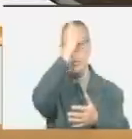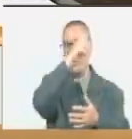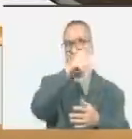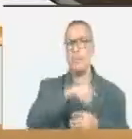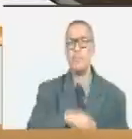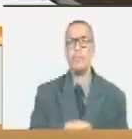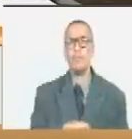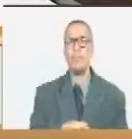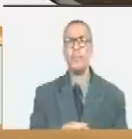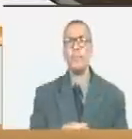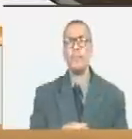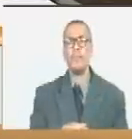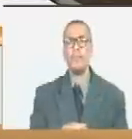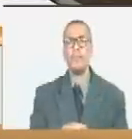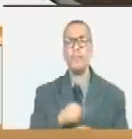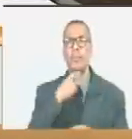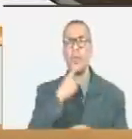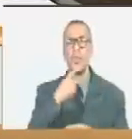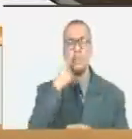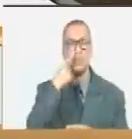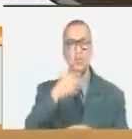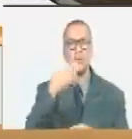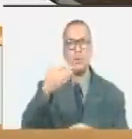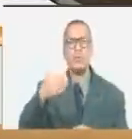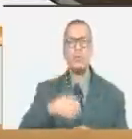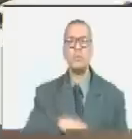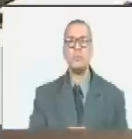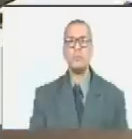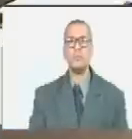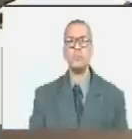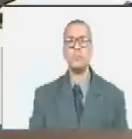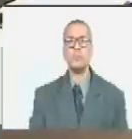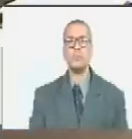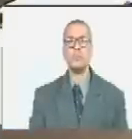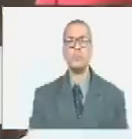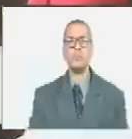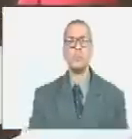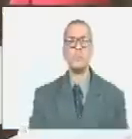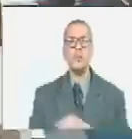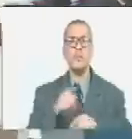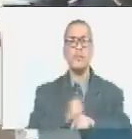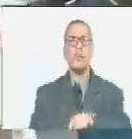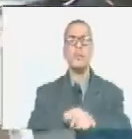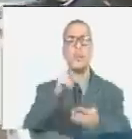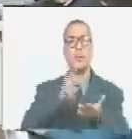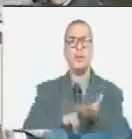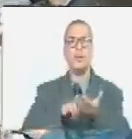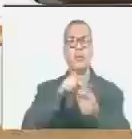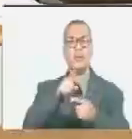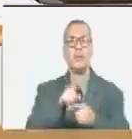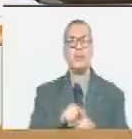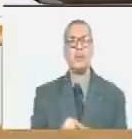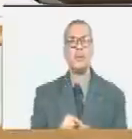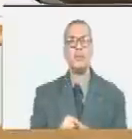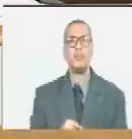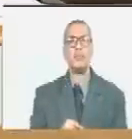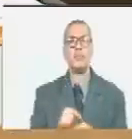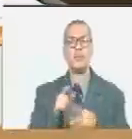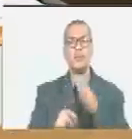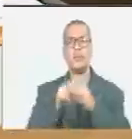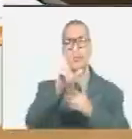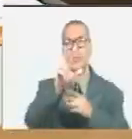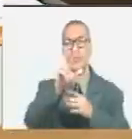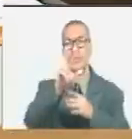Diosdado Cabello Rondón, sírvanse a manifestarlo con la señal de costumbre. Queda aprobada la disposición transitoria